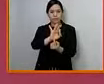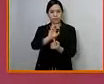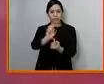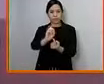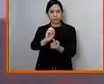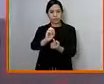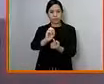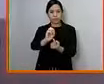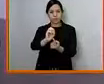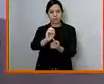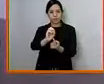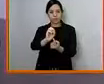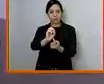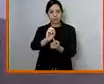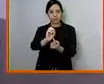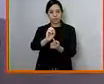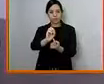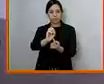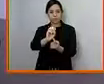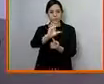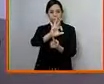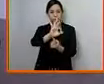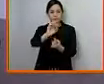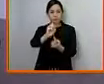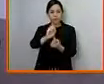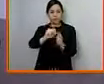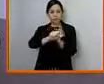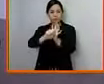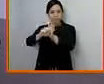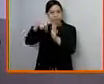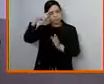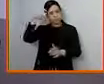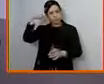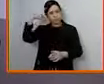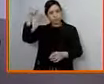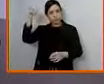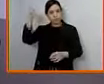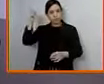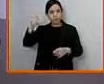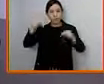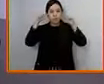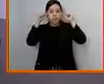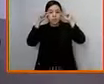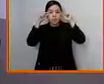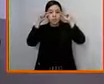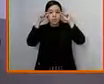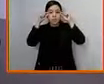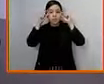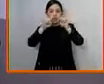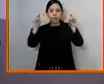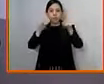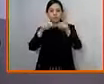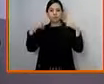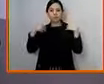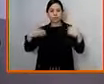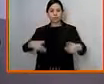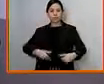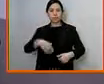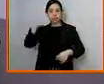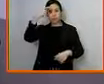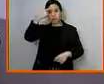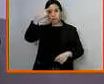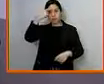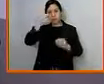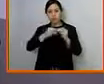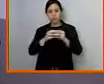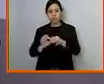0. El número ganador para la diaria es el 90 con su símbolo de sus lentes. En el cuadro del cuerpo lo pueden ubicar en la frente. Otros